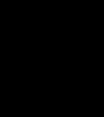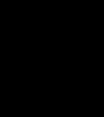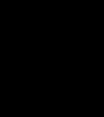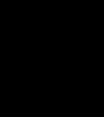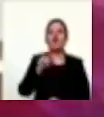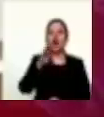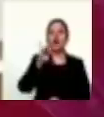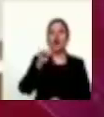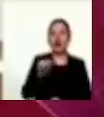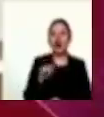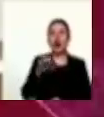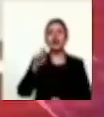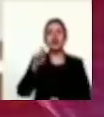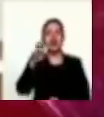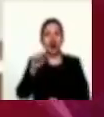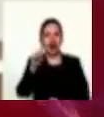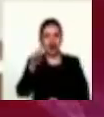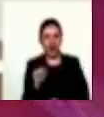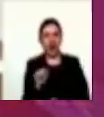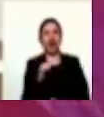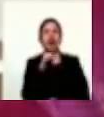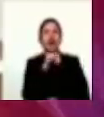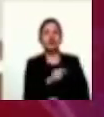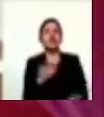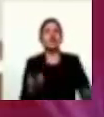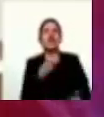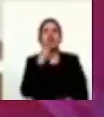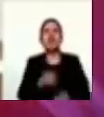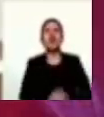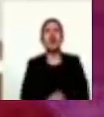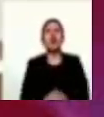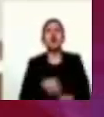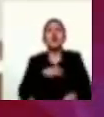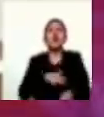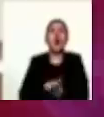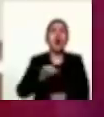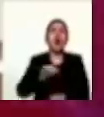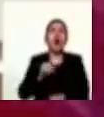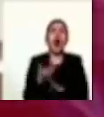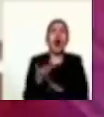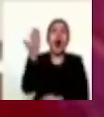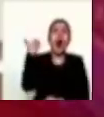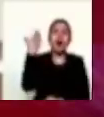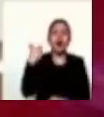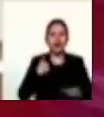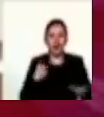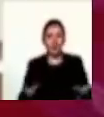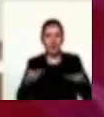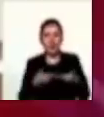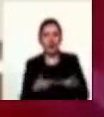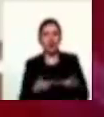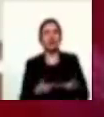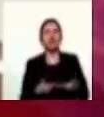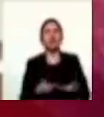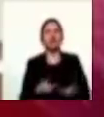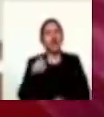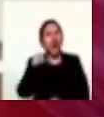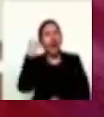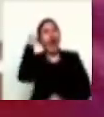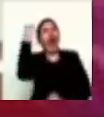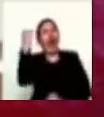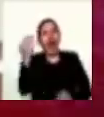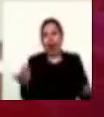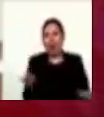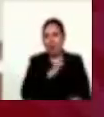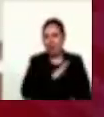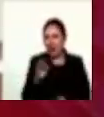muy buenas noches amigos de las benditas redes sociales y un saludo a todas las personas que vean este vídeo pues amigos revienta